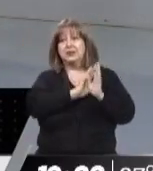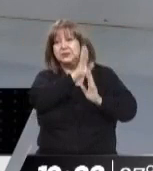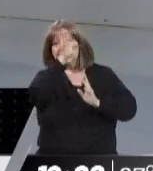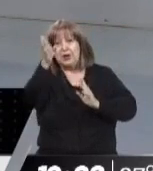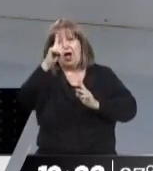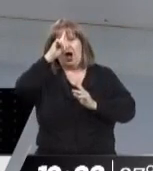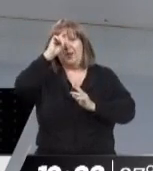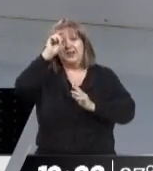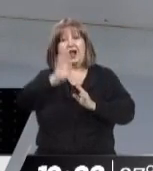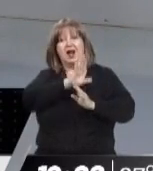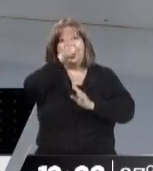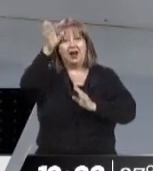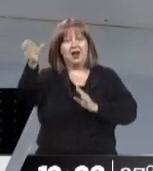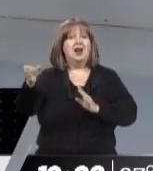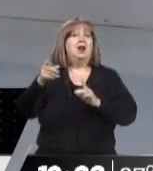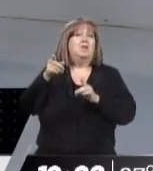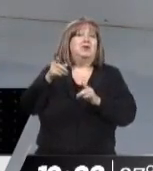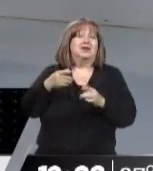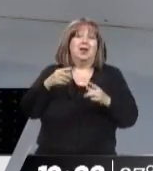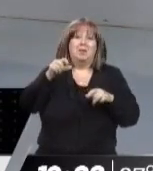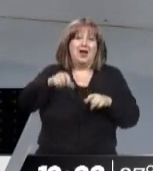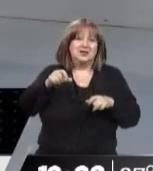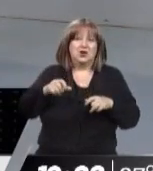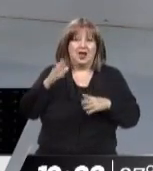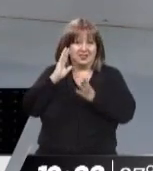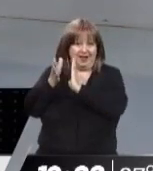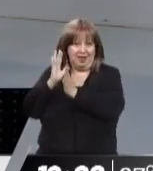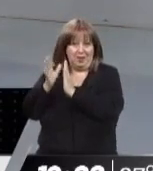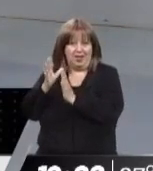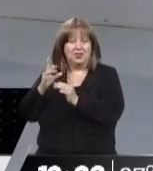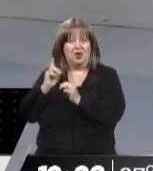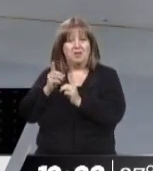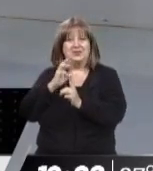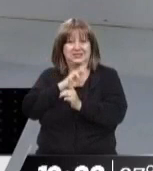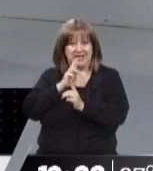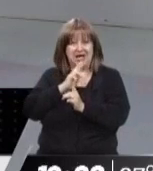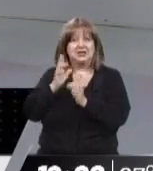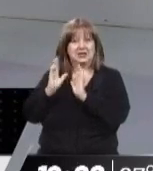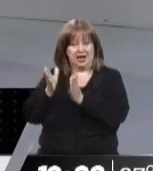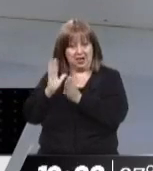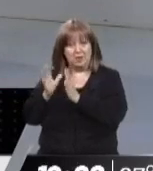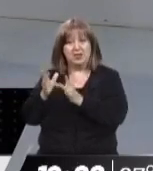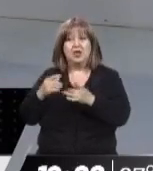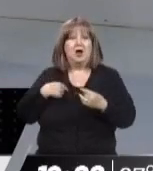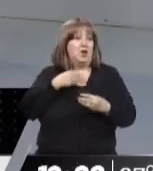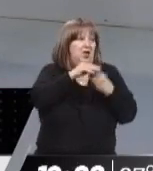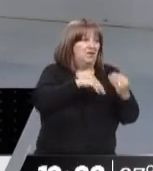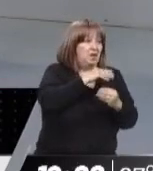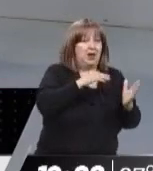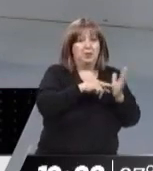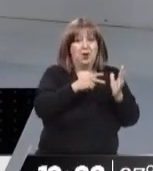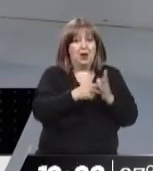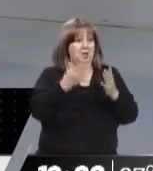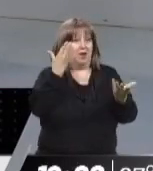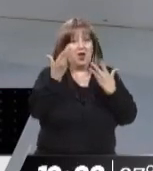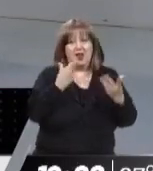tranquilizara, sobre todo porque es una persona que está bajo tratamiento y además por toda la situación intrafamiliar